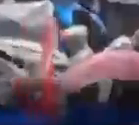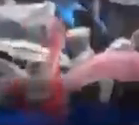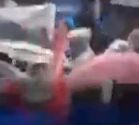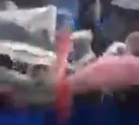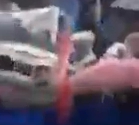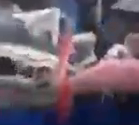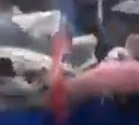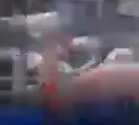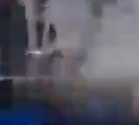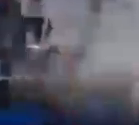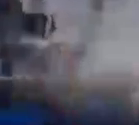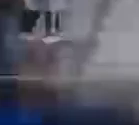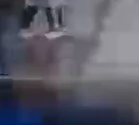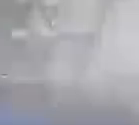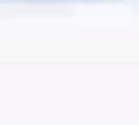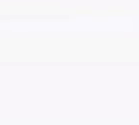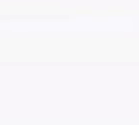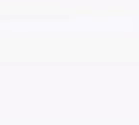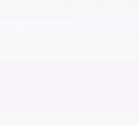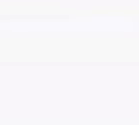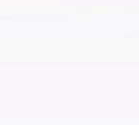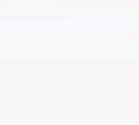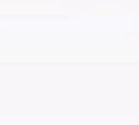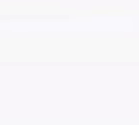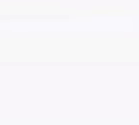contra Michel Temer en Brasil.